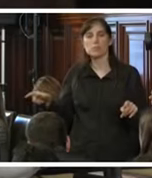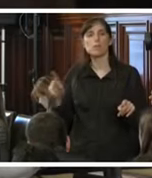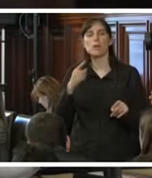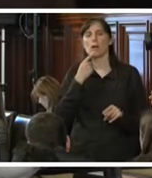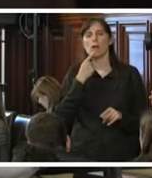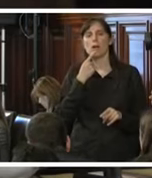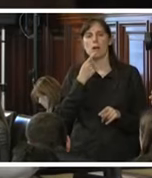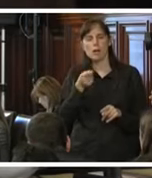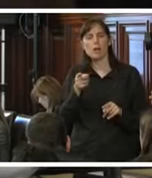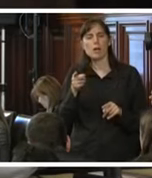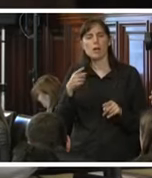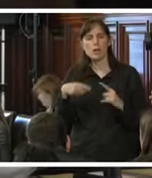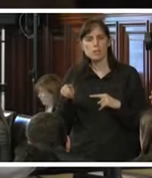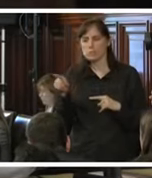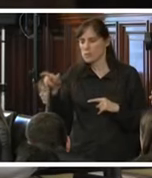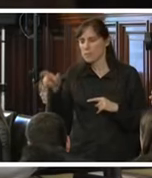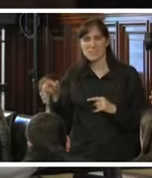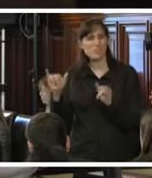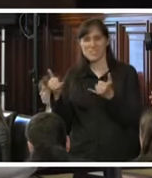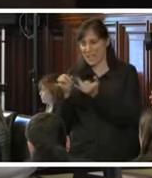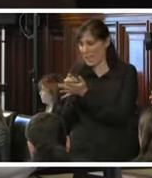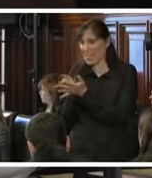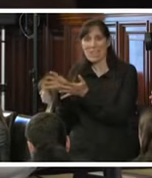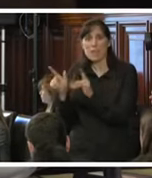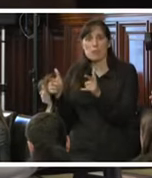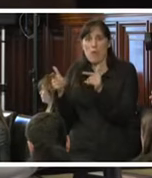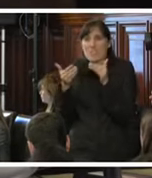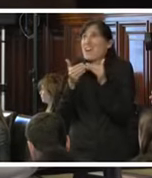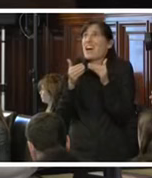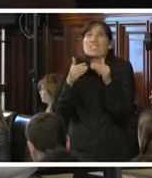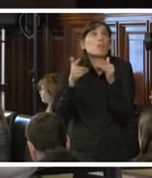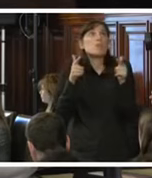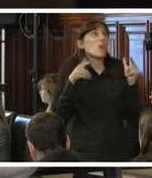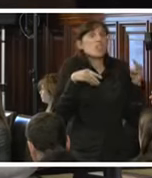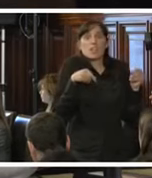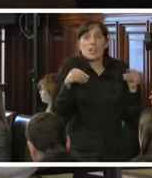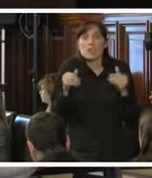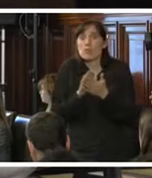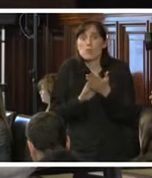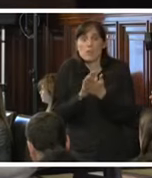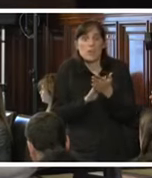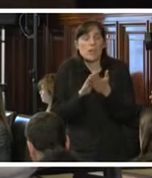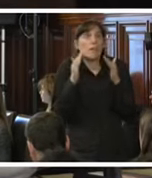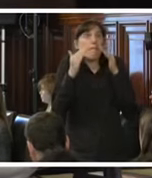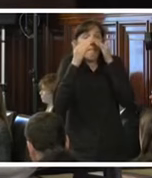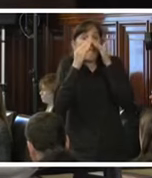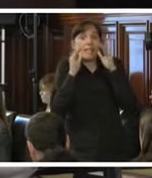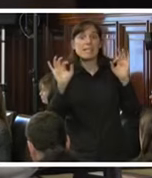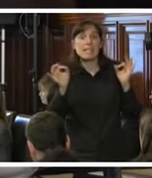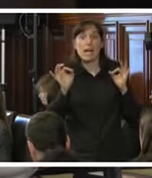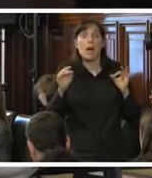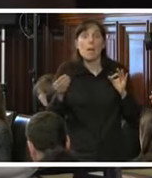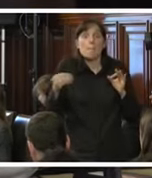no solamente tenemos entonces personas que fueron expulsadas, personas que no tienen una respuesta en materia de derechos humanos, sino también están siendo